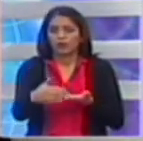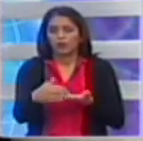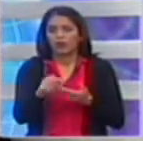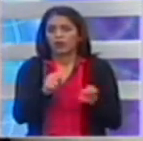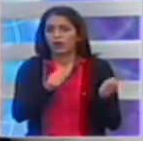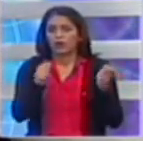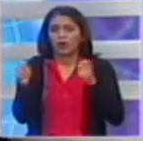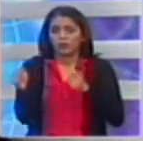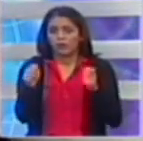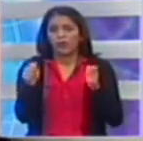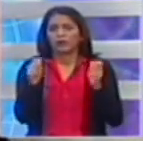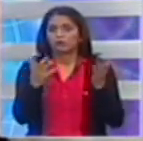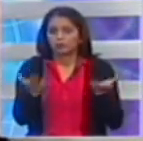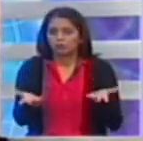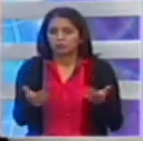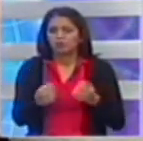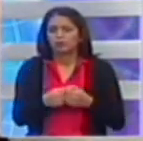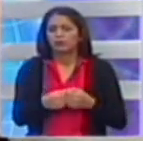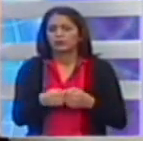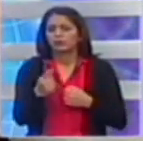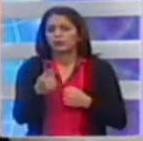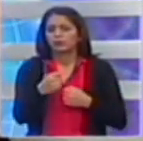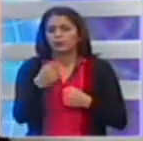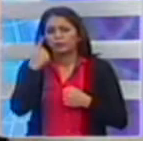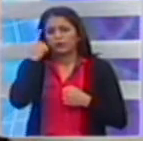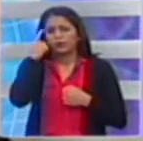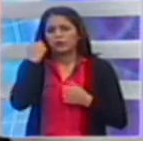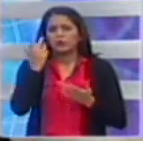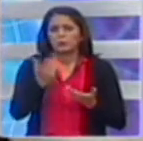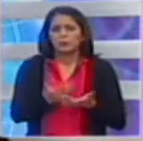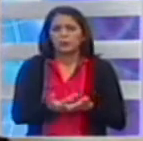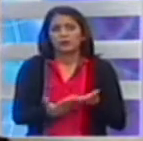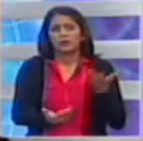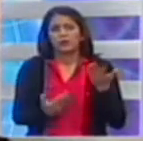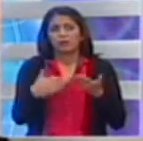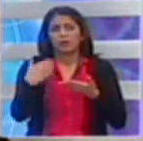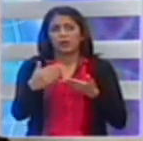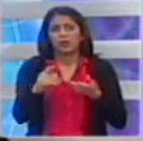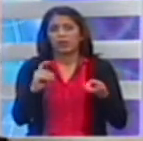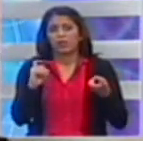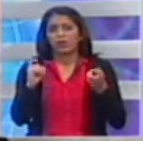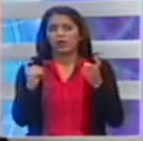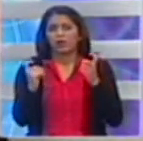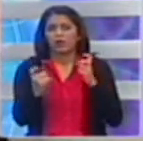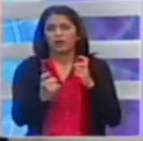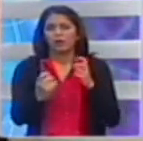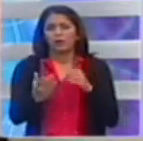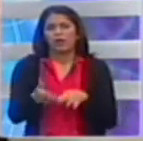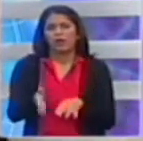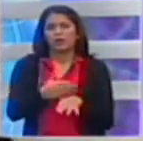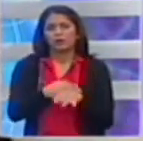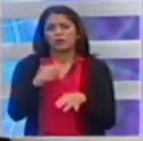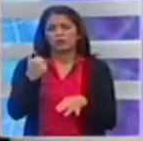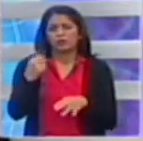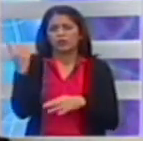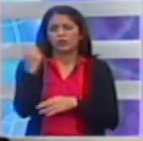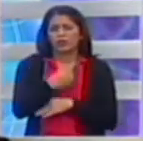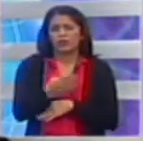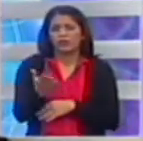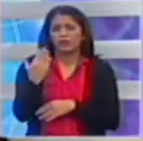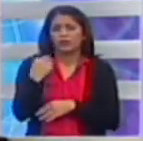campaña en sí. ¿Cuánto puede cambiar el panorama? Porque hasta hace aproximadamente 10 días Hillary Clinton